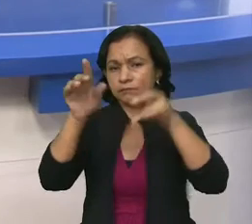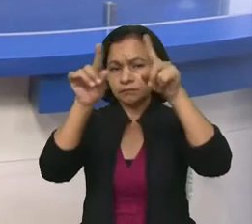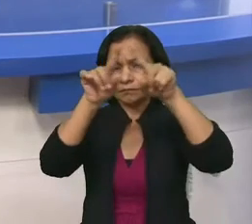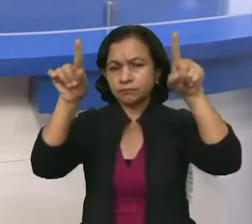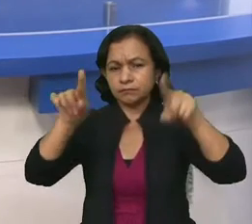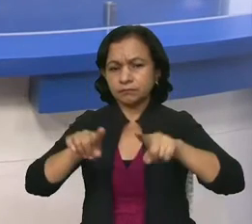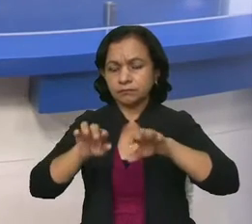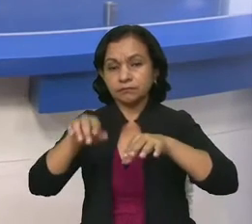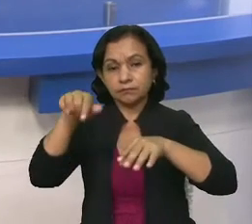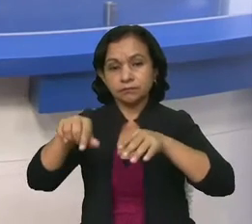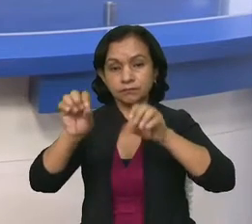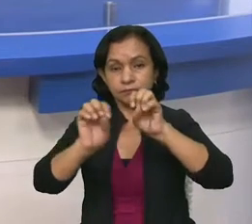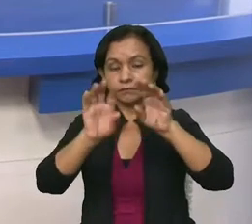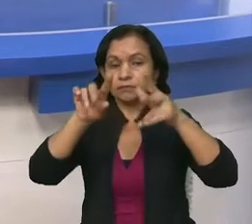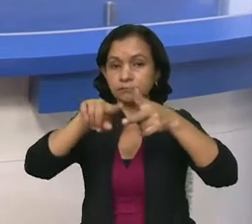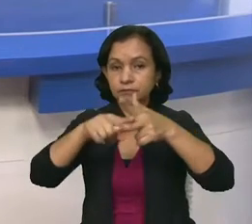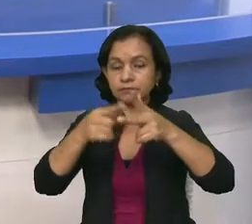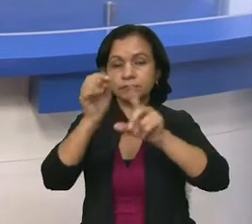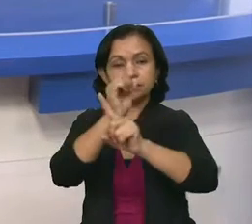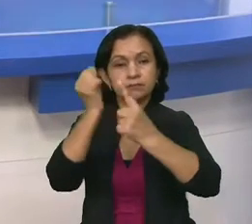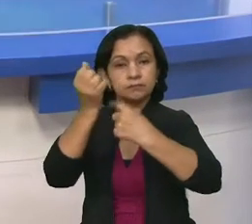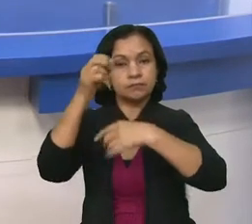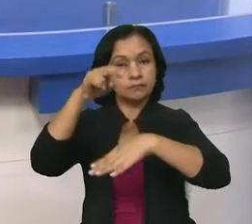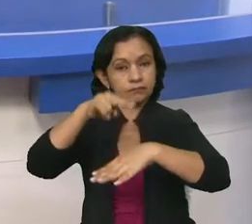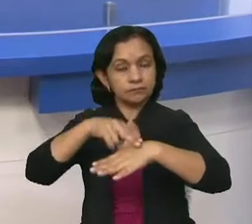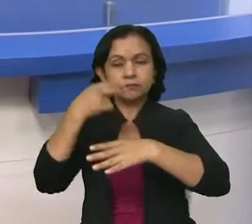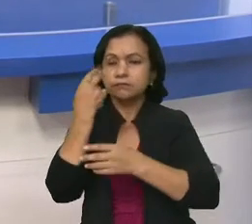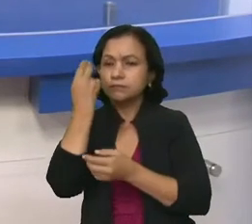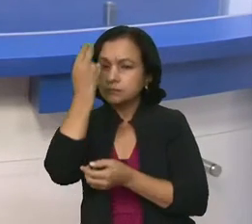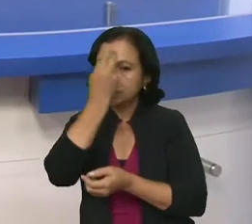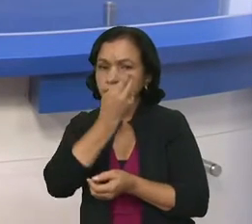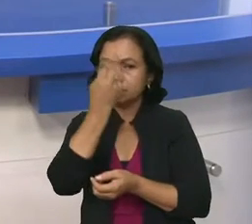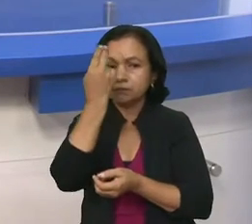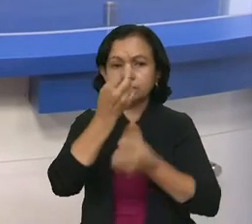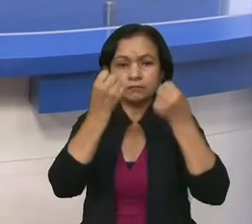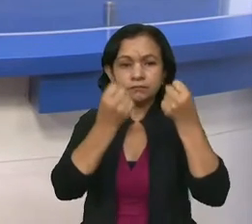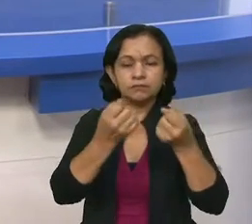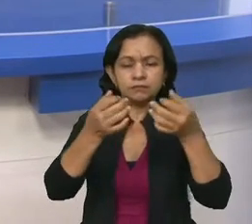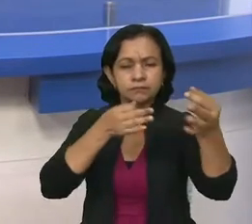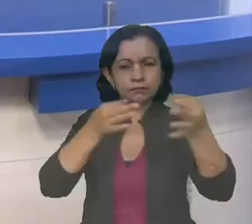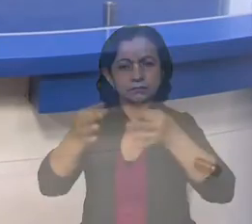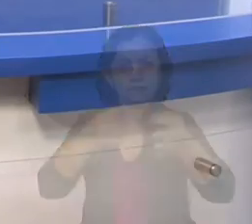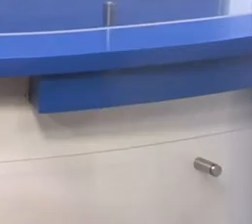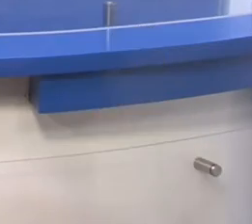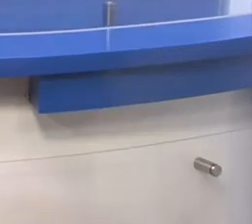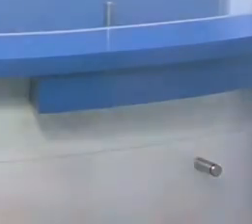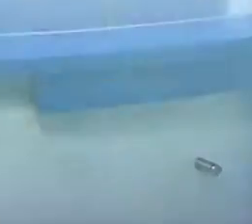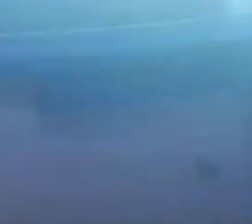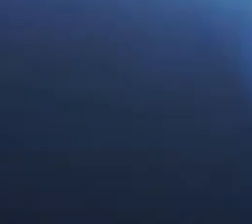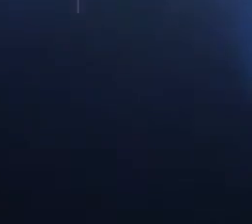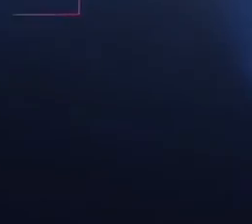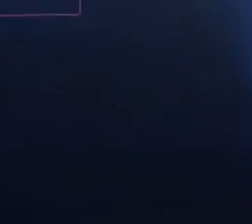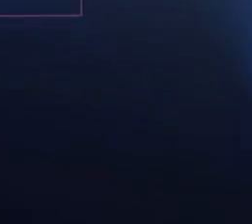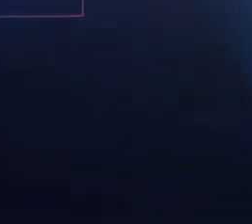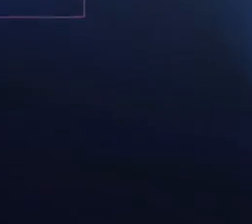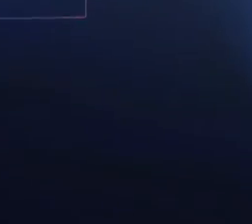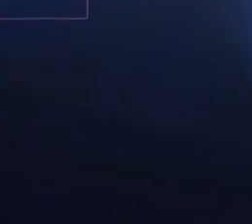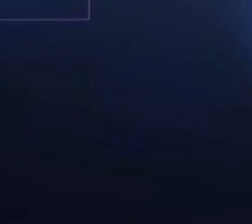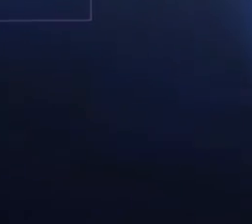mañana inició consulta en la Asamblea Nacional. Miguel Carranza Mena con los detalles.